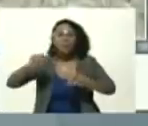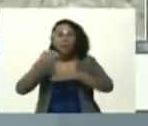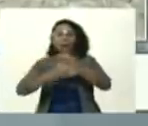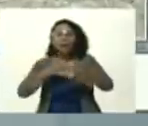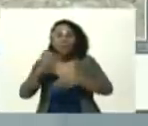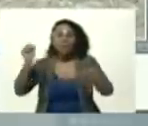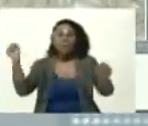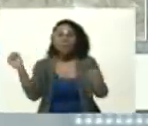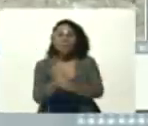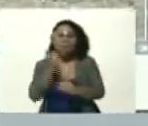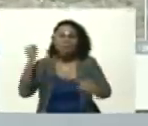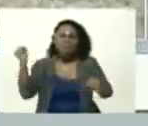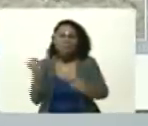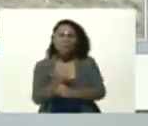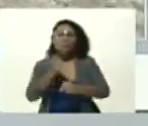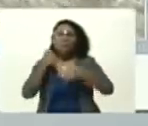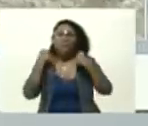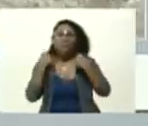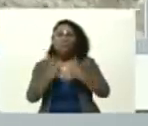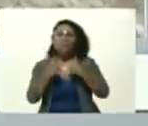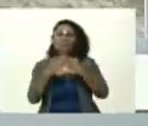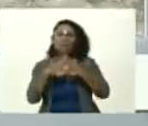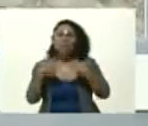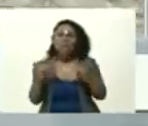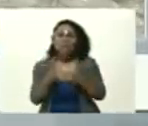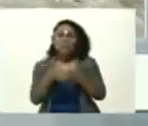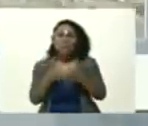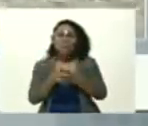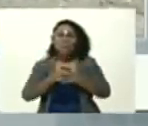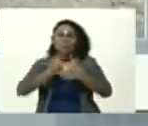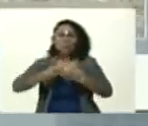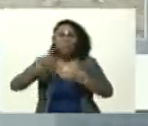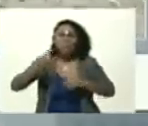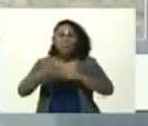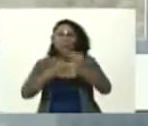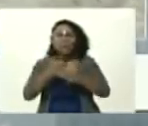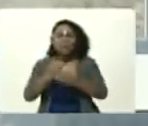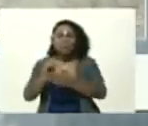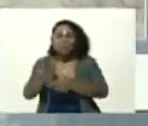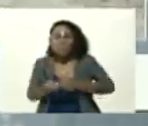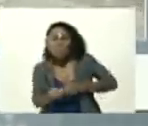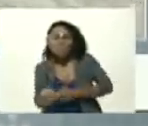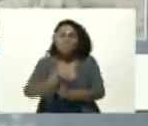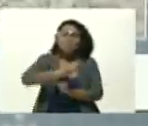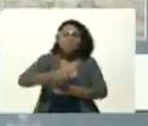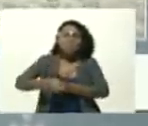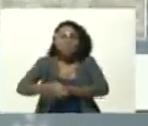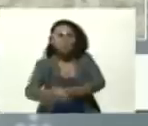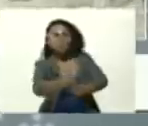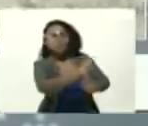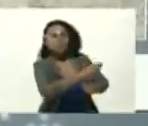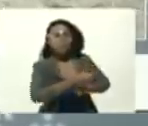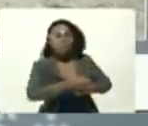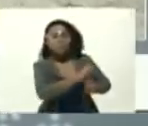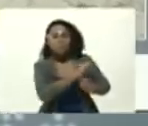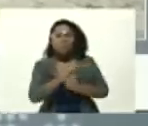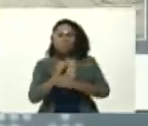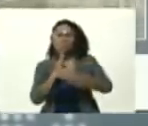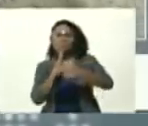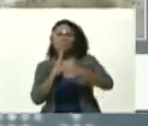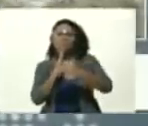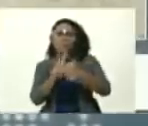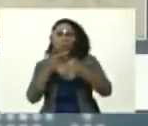un trabajo arduo, enorme, de todo el equipo de Corpoelec. Se desenterró también las paradas públicas, se